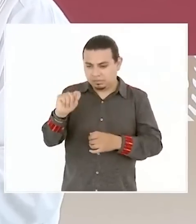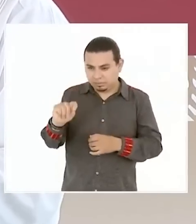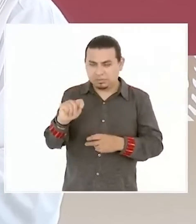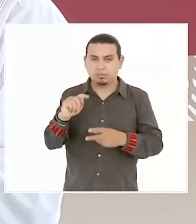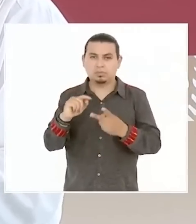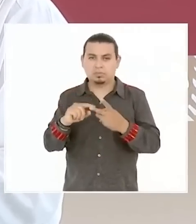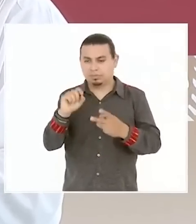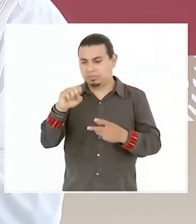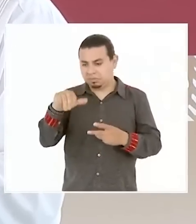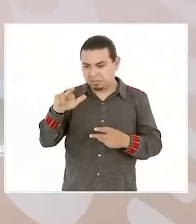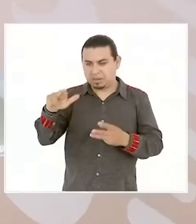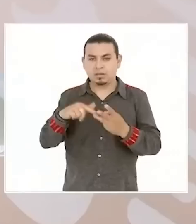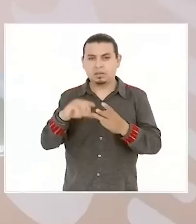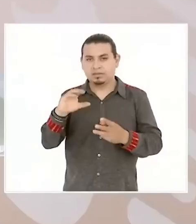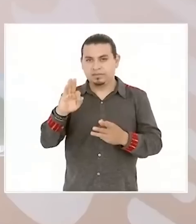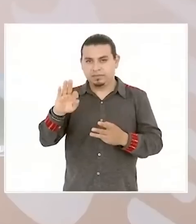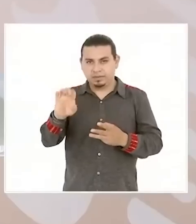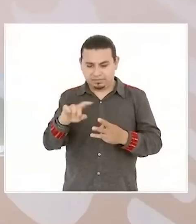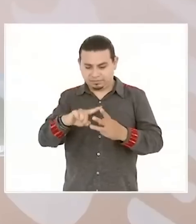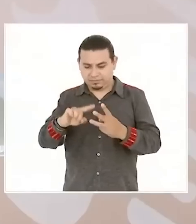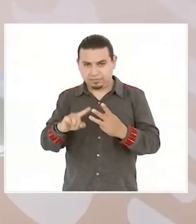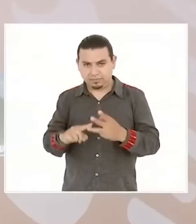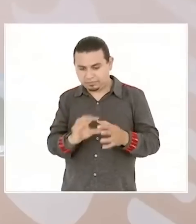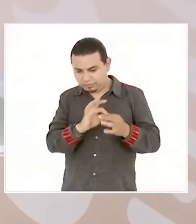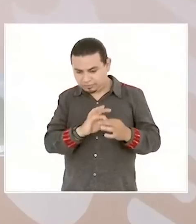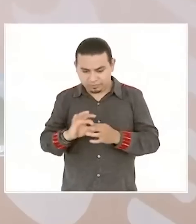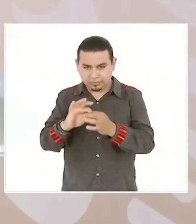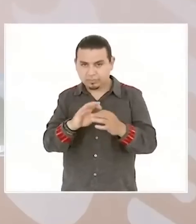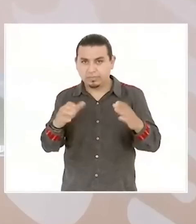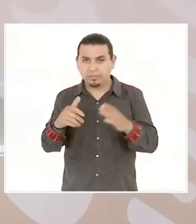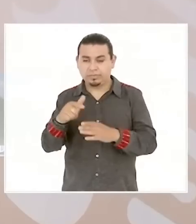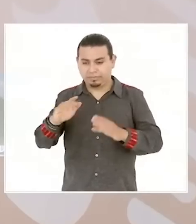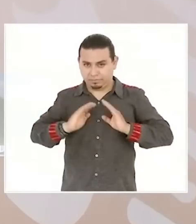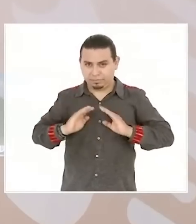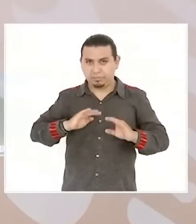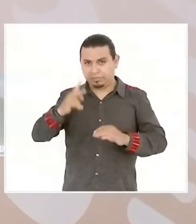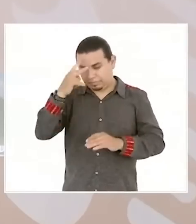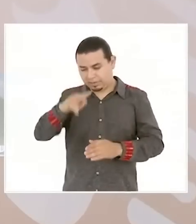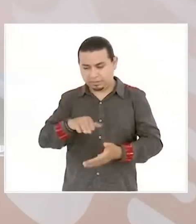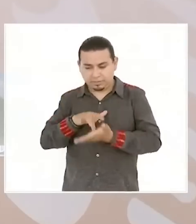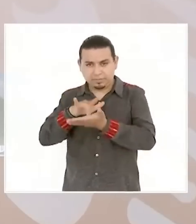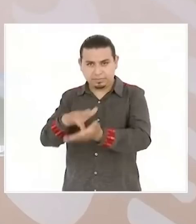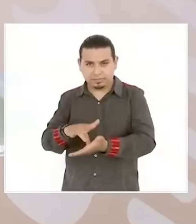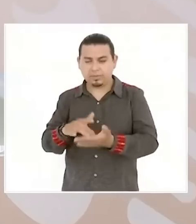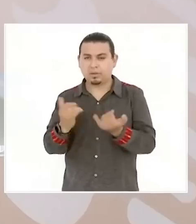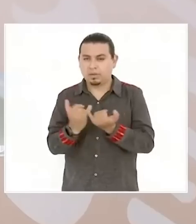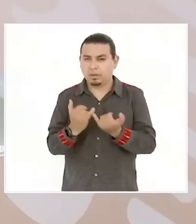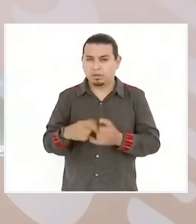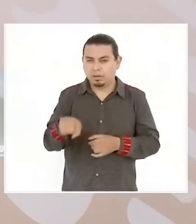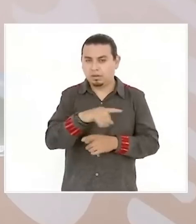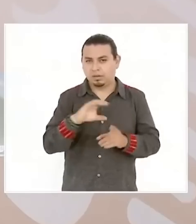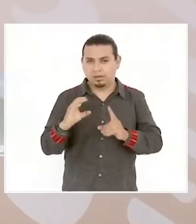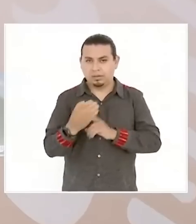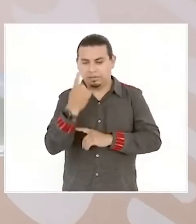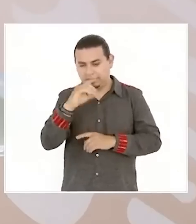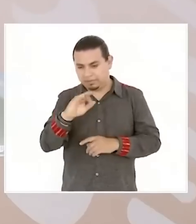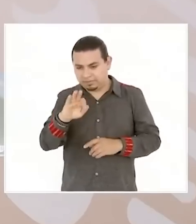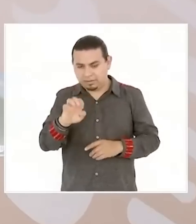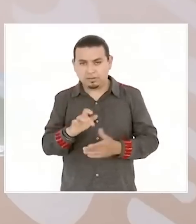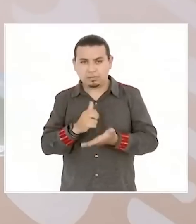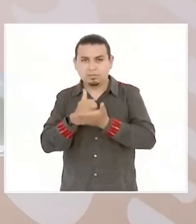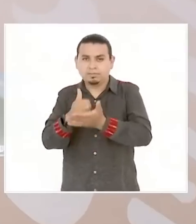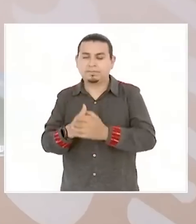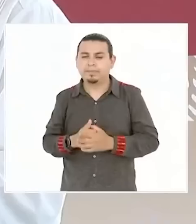Comisión Federal de Electricidad. Dentro del corredor energético del Istmo y con la participación de la Comisión Federal de Electricidad,